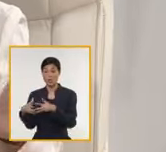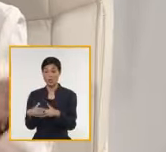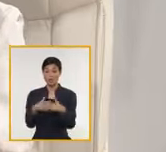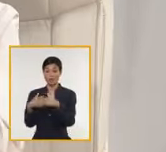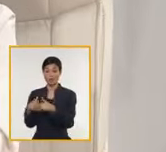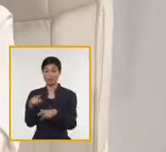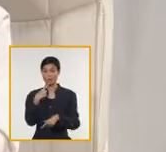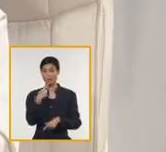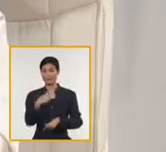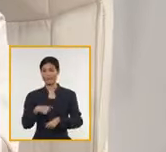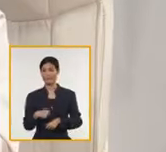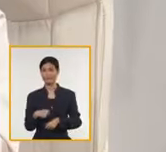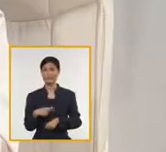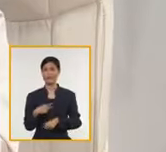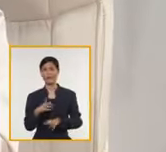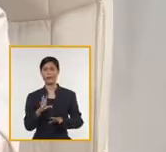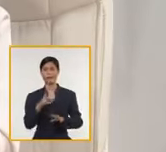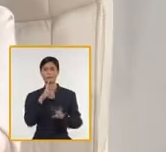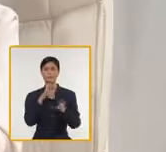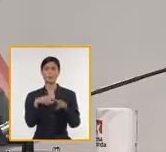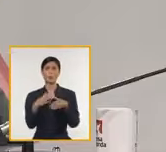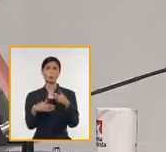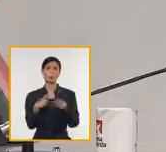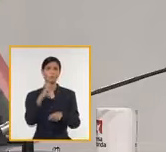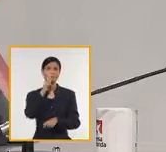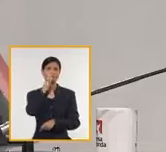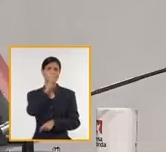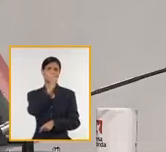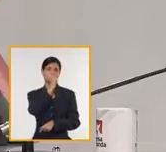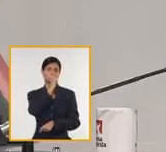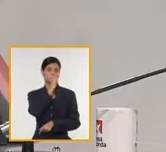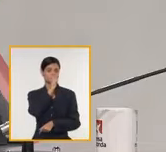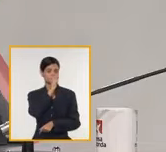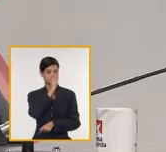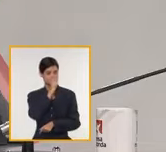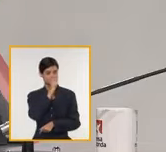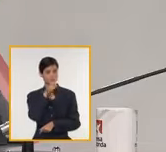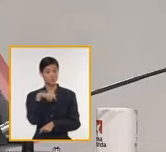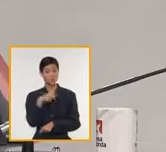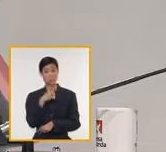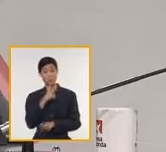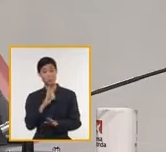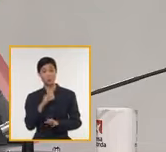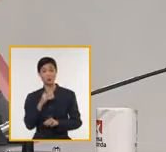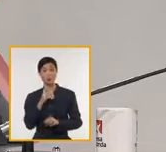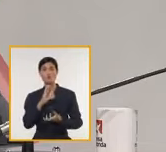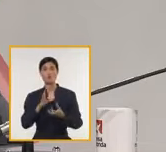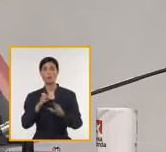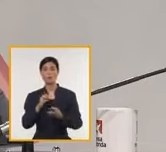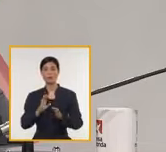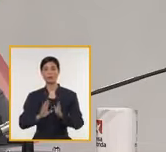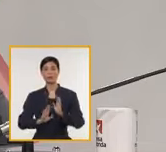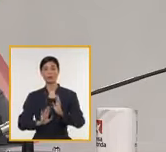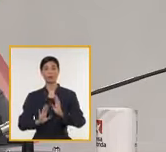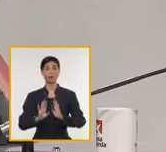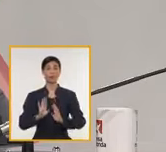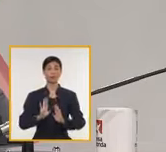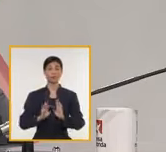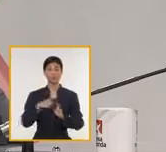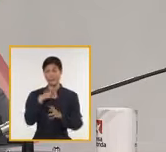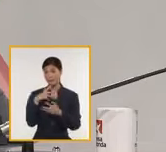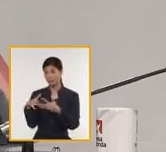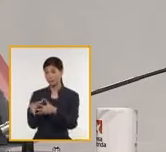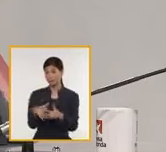de cárteles relacionados con el narcotráfico. Que por cierto, el narcotráfico siempre ha sido un argumento muy recurrido, ¿no? Por parte de Estados Unidos